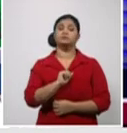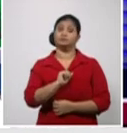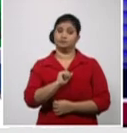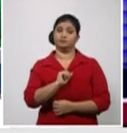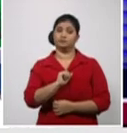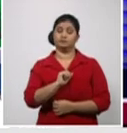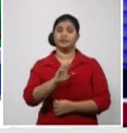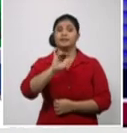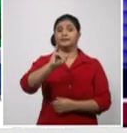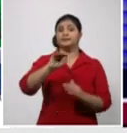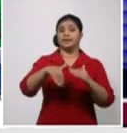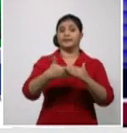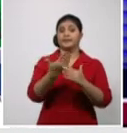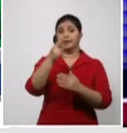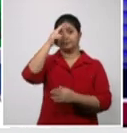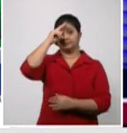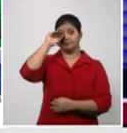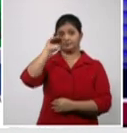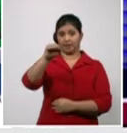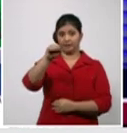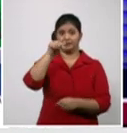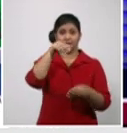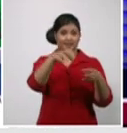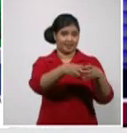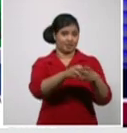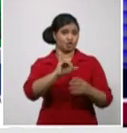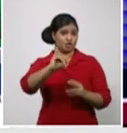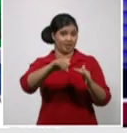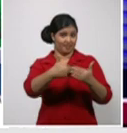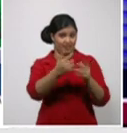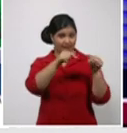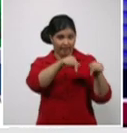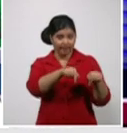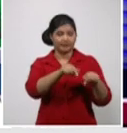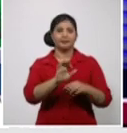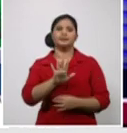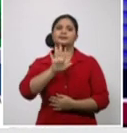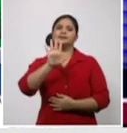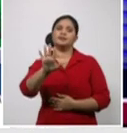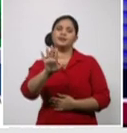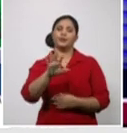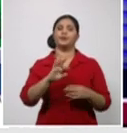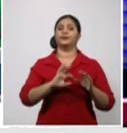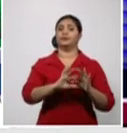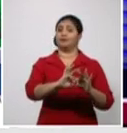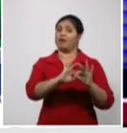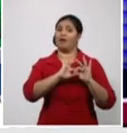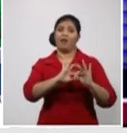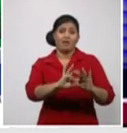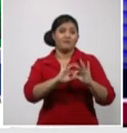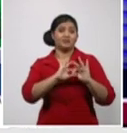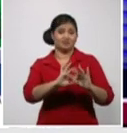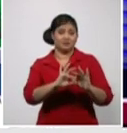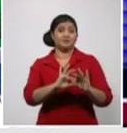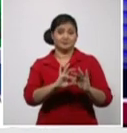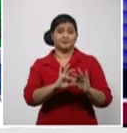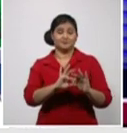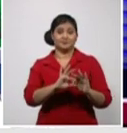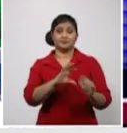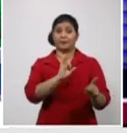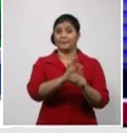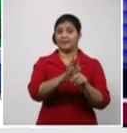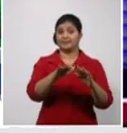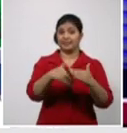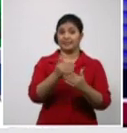ellos 5 en terapia intensiva por la severidad del cuadro. Ya desde el día 5 de febrero se encontraba